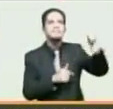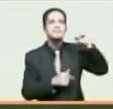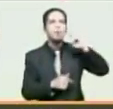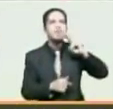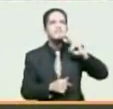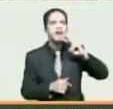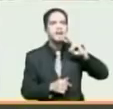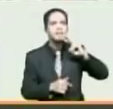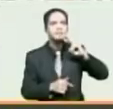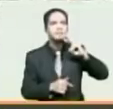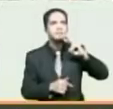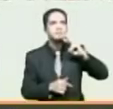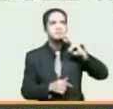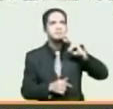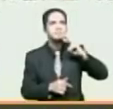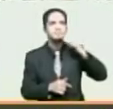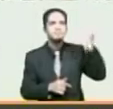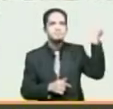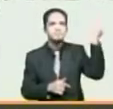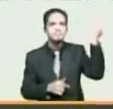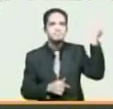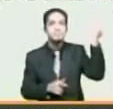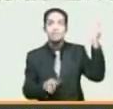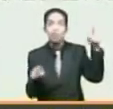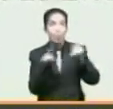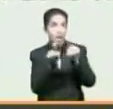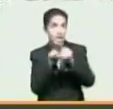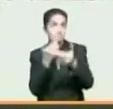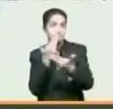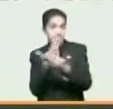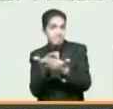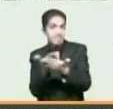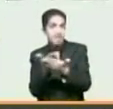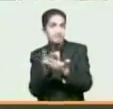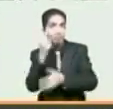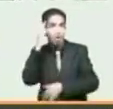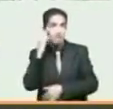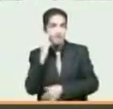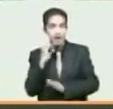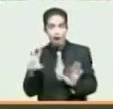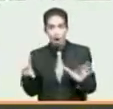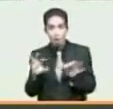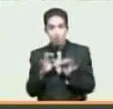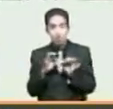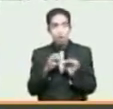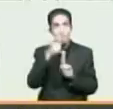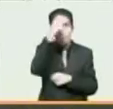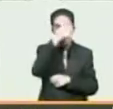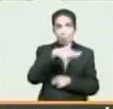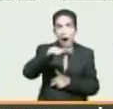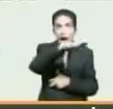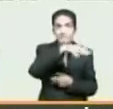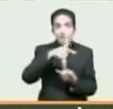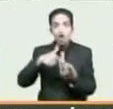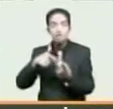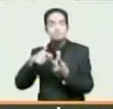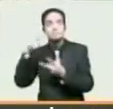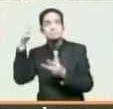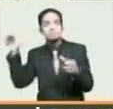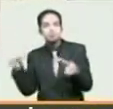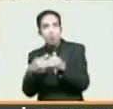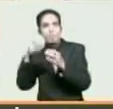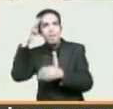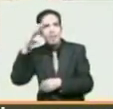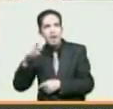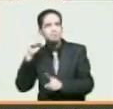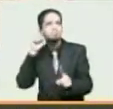como lo demanda la doctrina bolivariana, en unión cívico-militar, para la felicidad